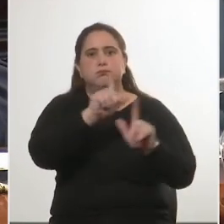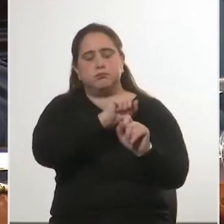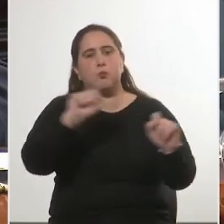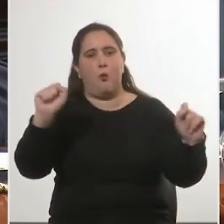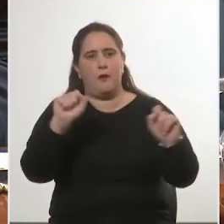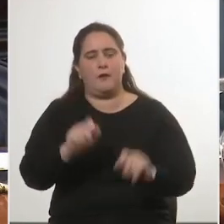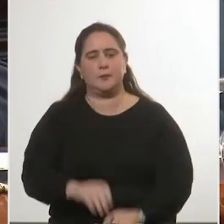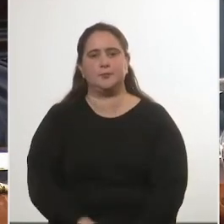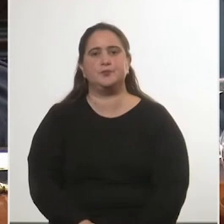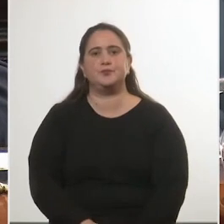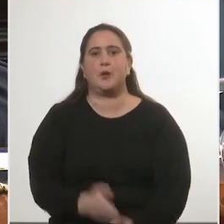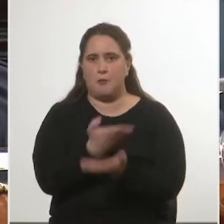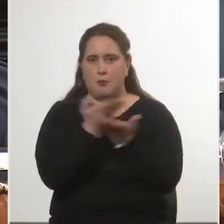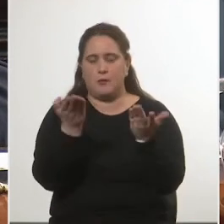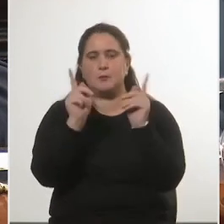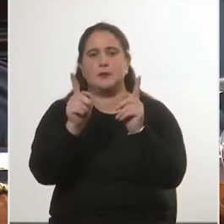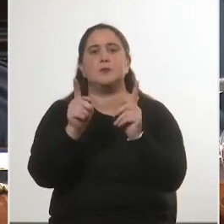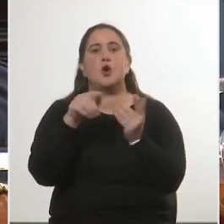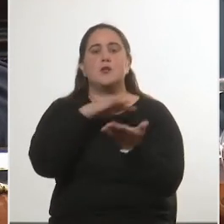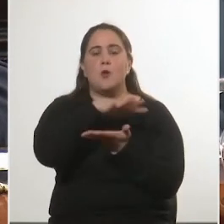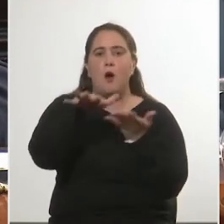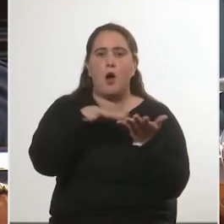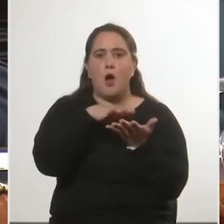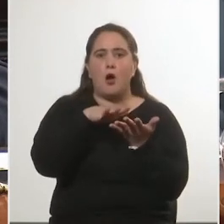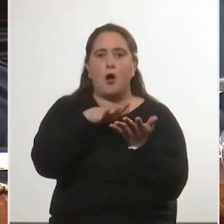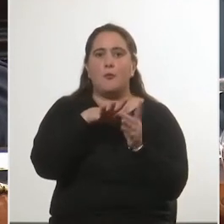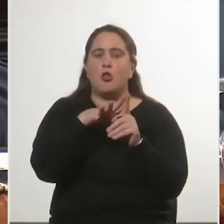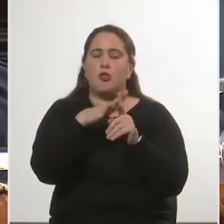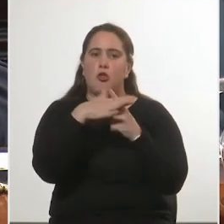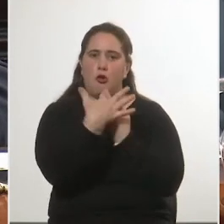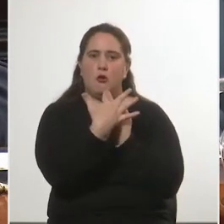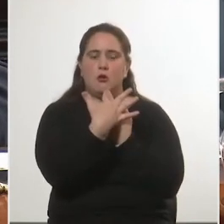posible. Un contexto.